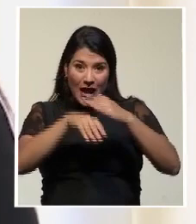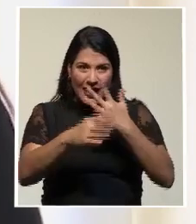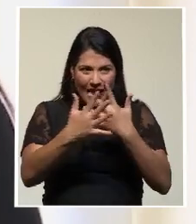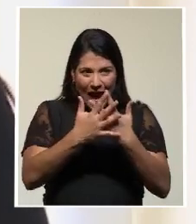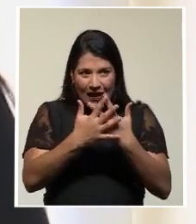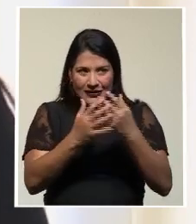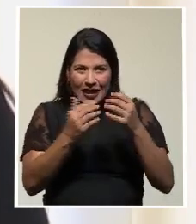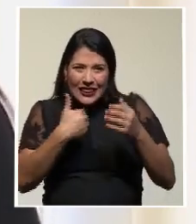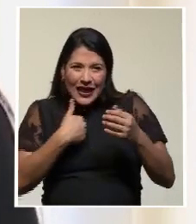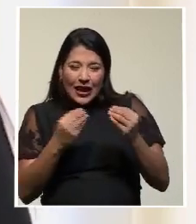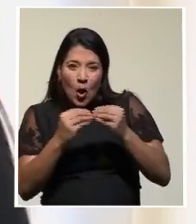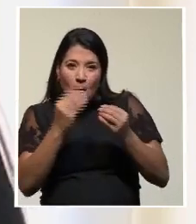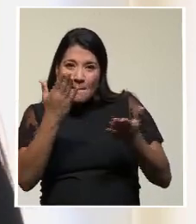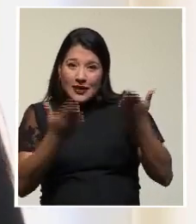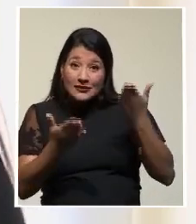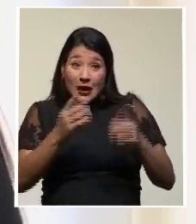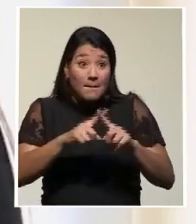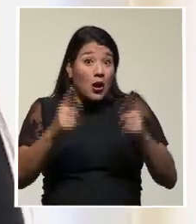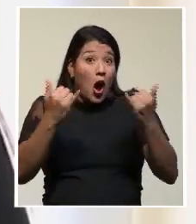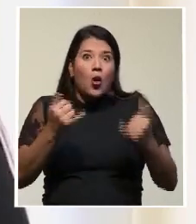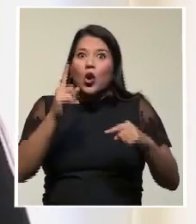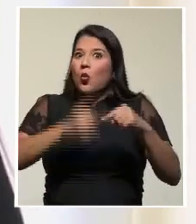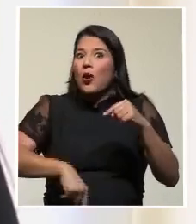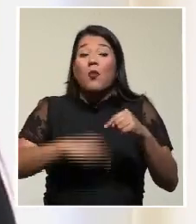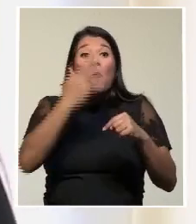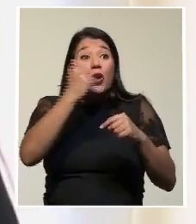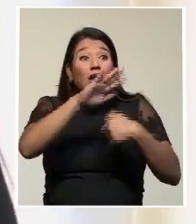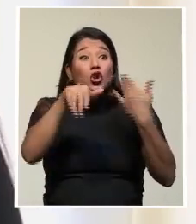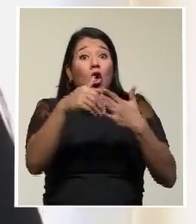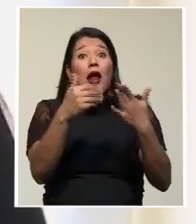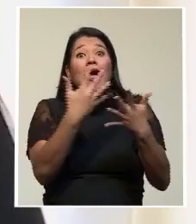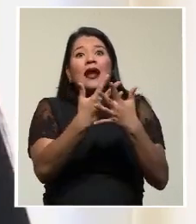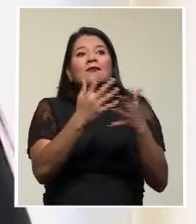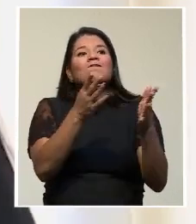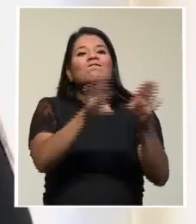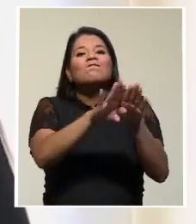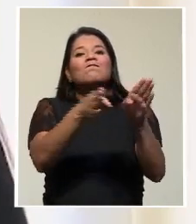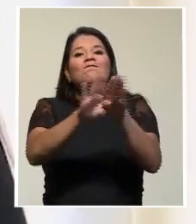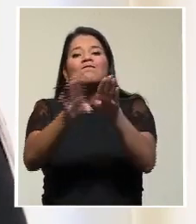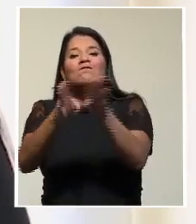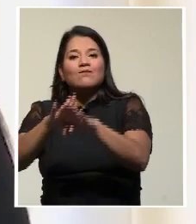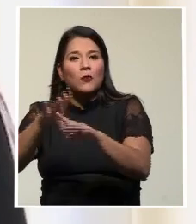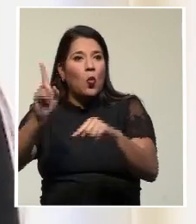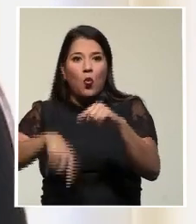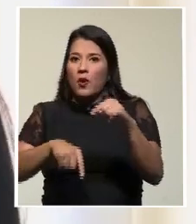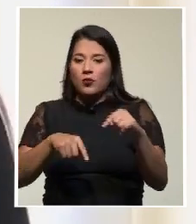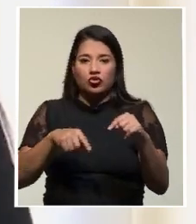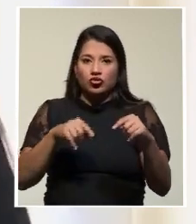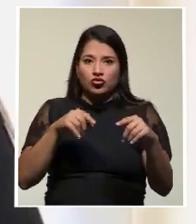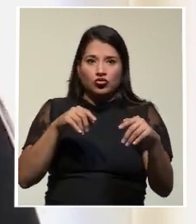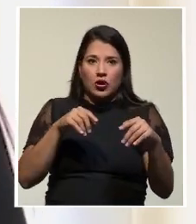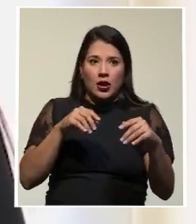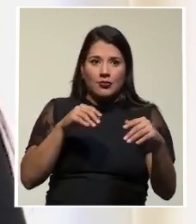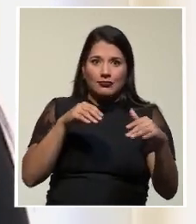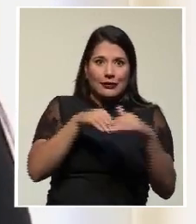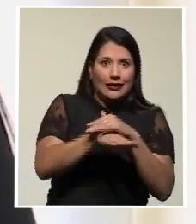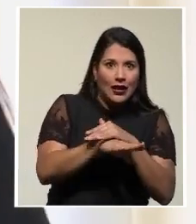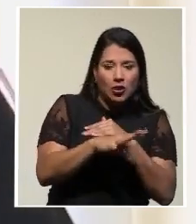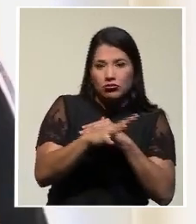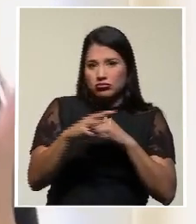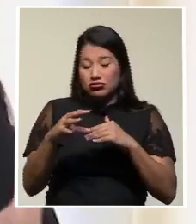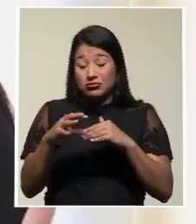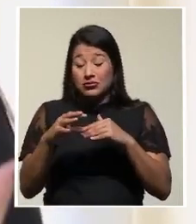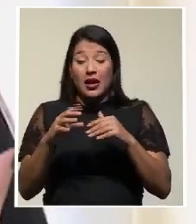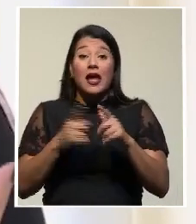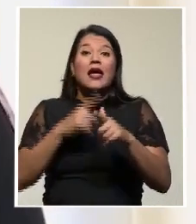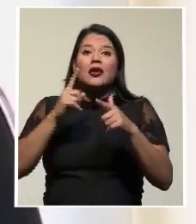hacer porque cada centro está cerrado a modo isla, ¿verdad? Por decirlo de alguna manera. Efectivamente este centro nos va a permitir rebalancear y